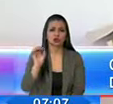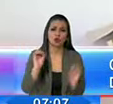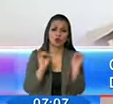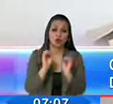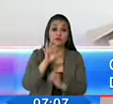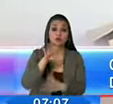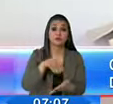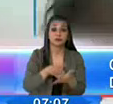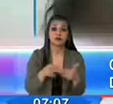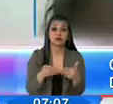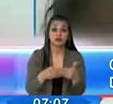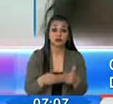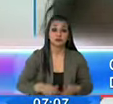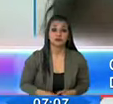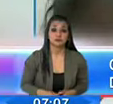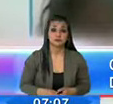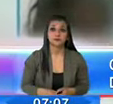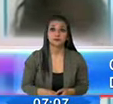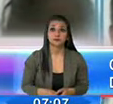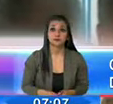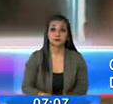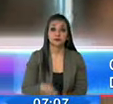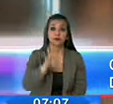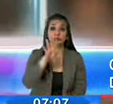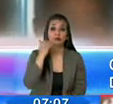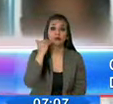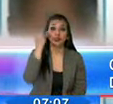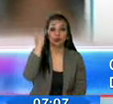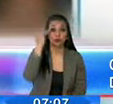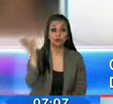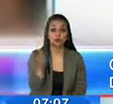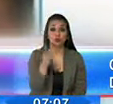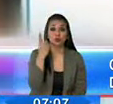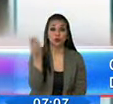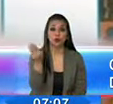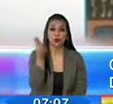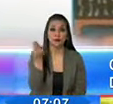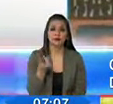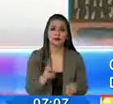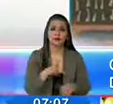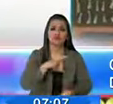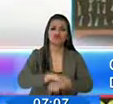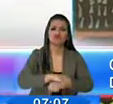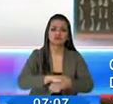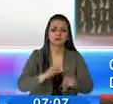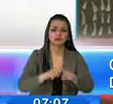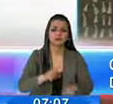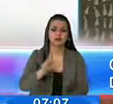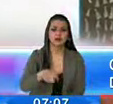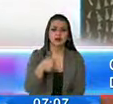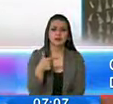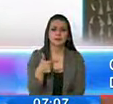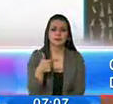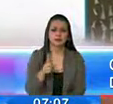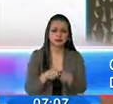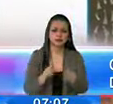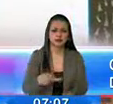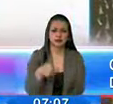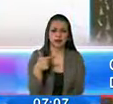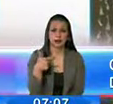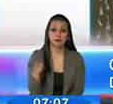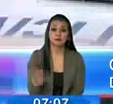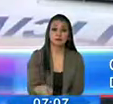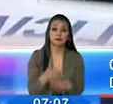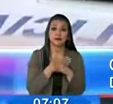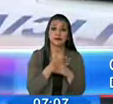los $5,000. Asimismo, aprendieron a cuatro adultos y a un adolescente con varias armas de fuego que supuestamente las